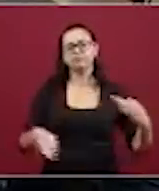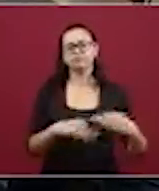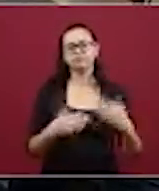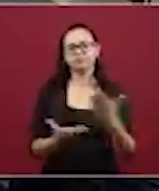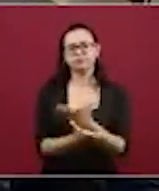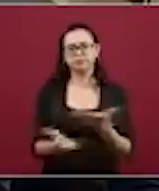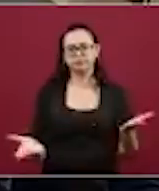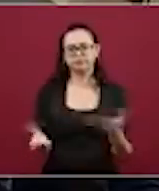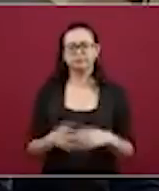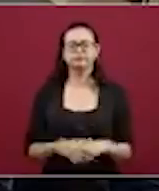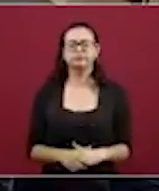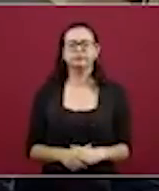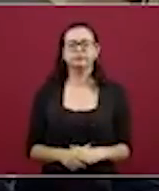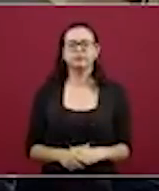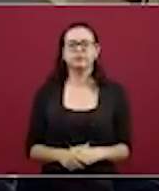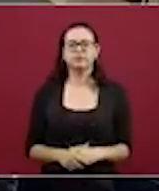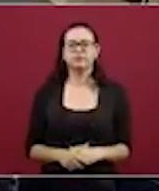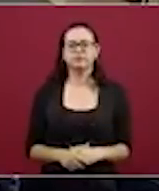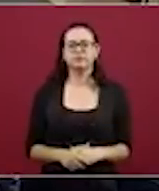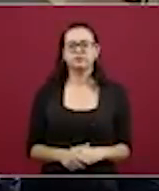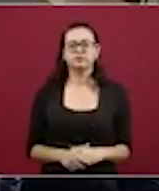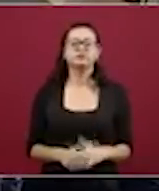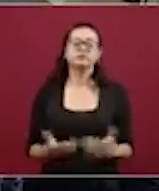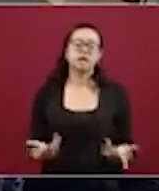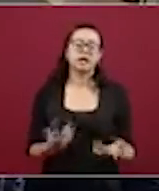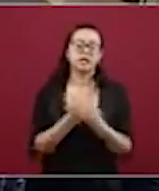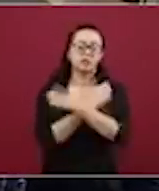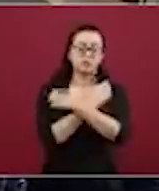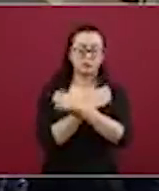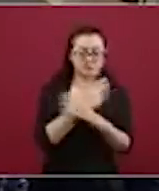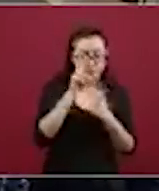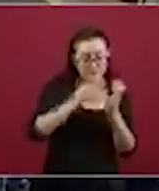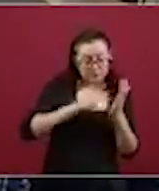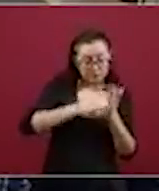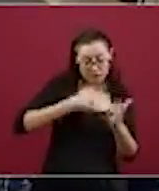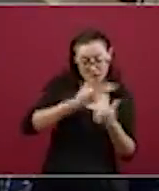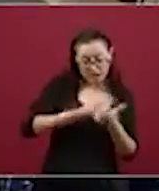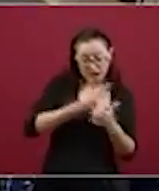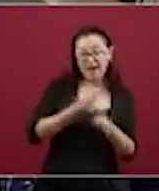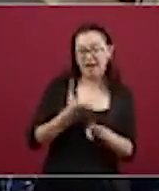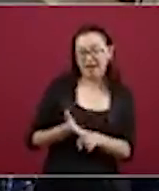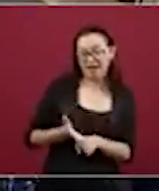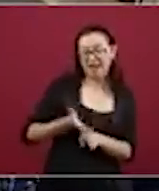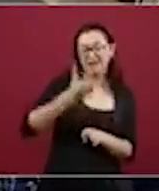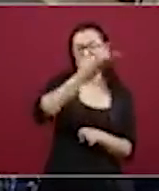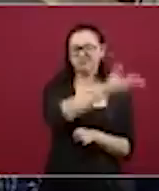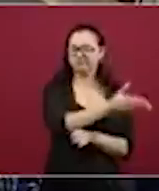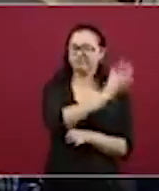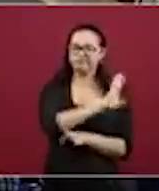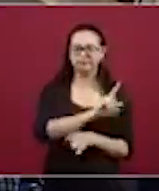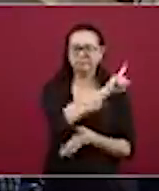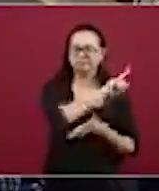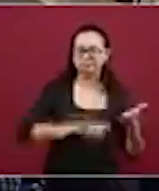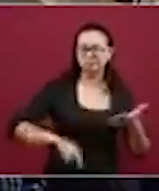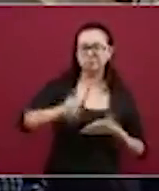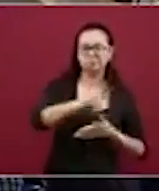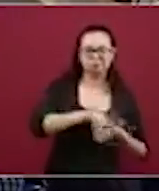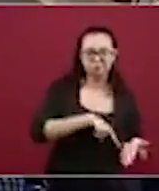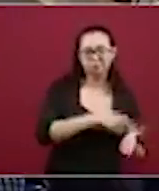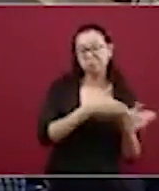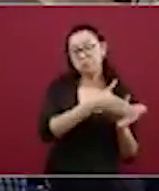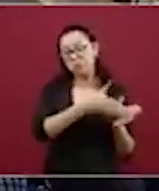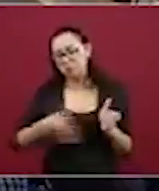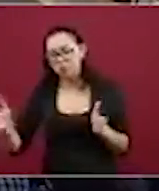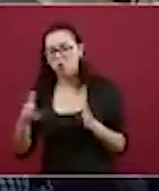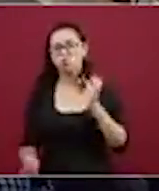la abrogación de la reforma educativa y para que nazca de esta un acuerdo educativo, porque ha